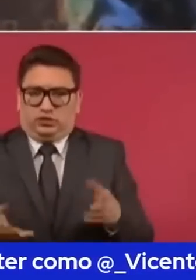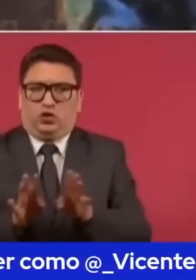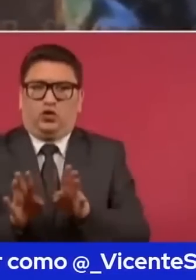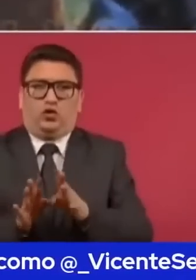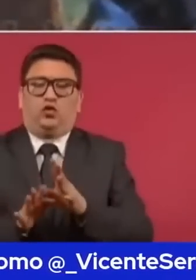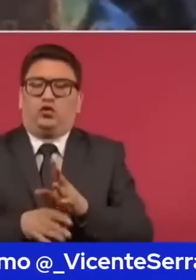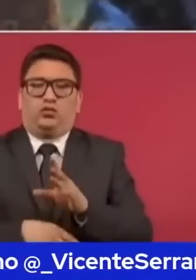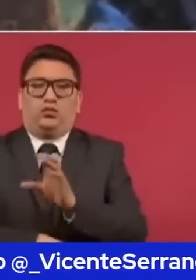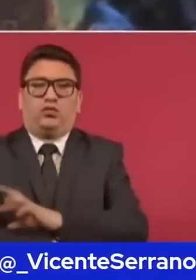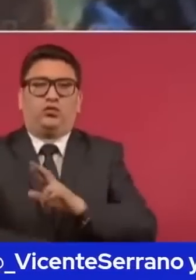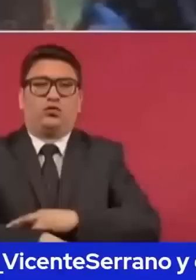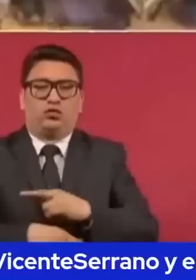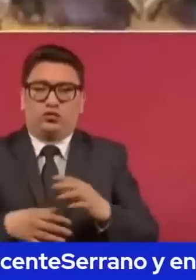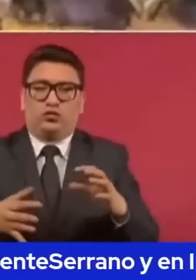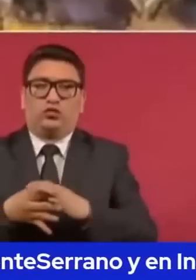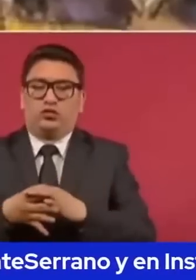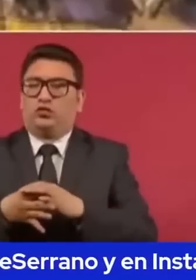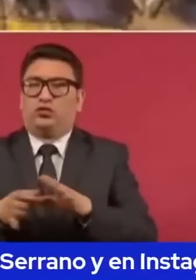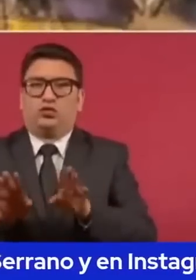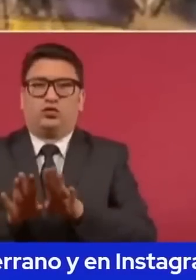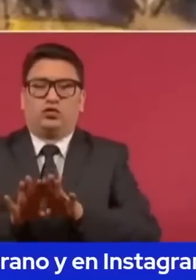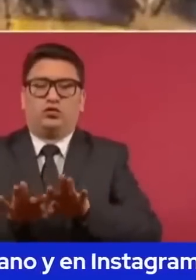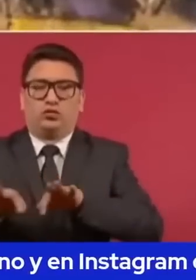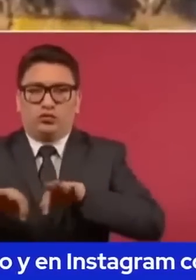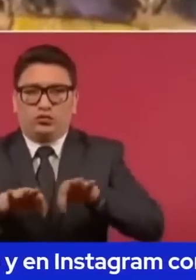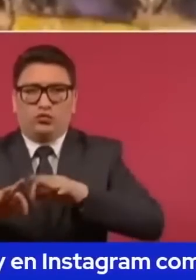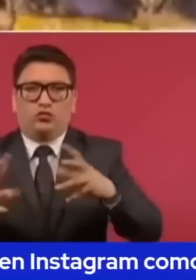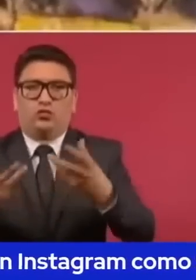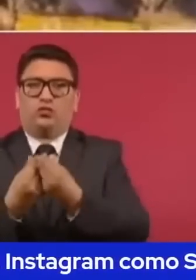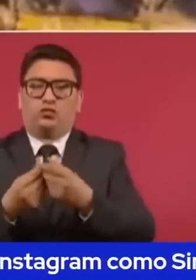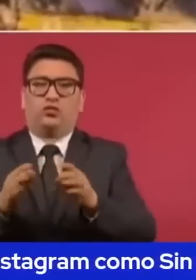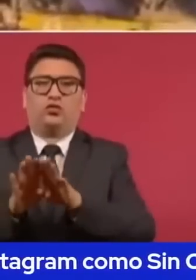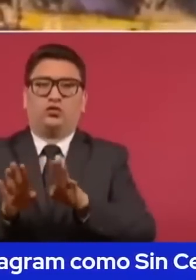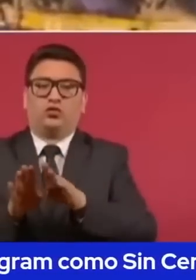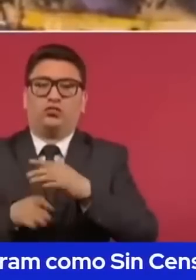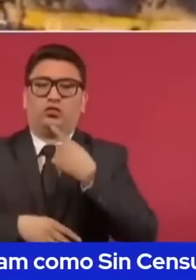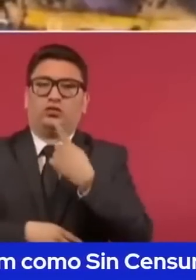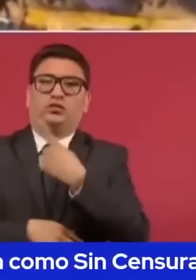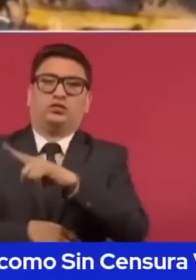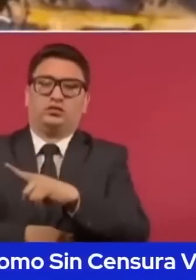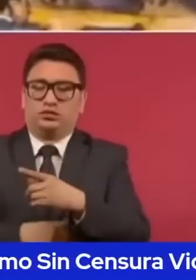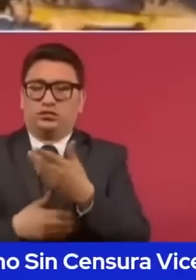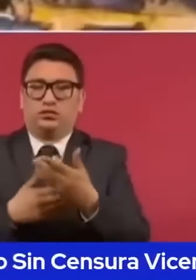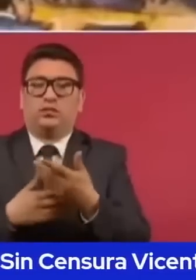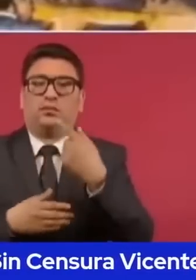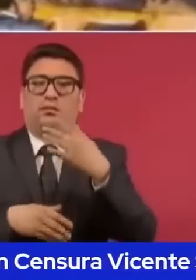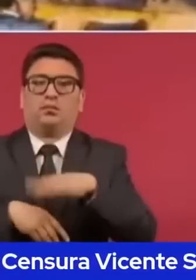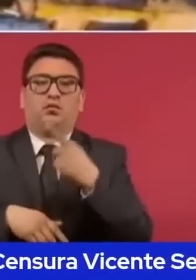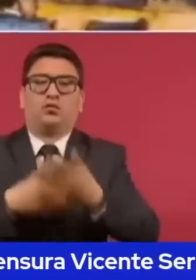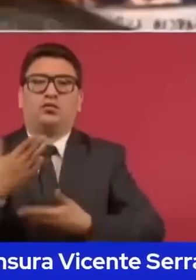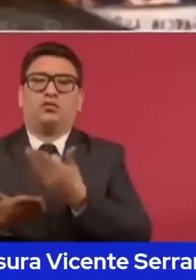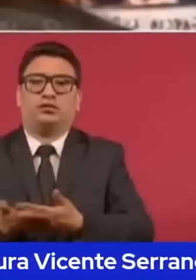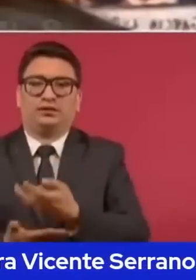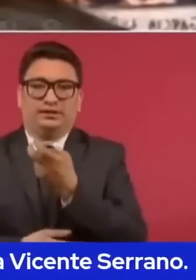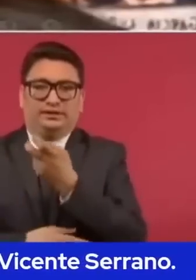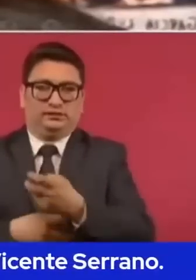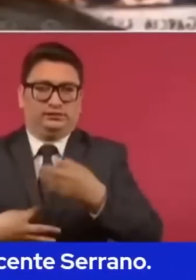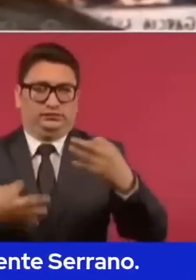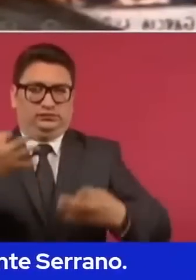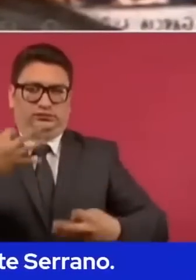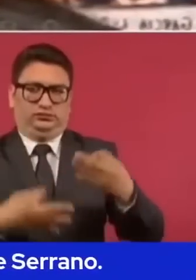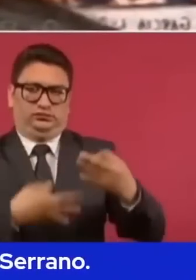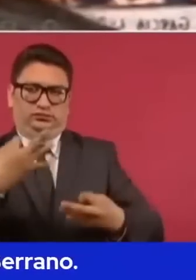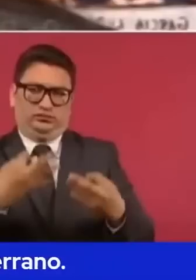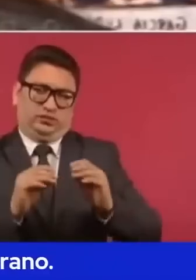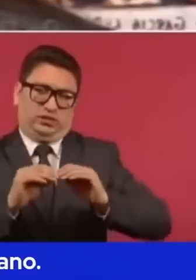coordinar el Departamento de Estado? ¿Qué exigencias van a poner sobre la mesa? Porque este tipo de juicios y